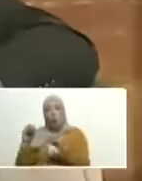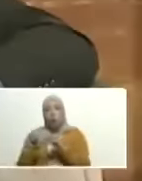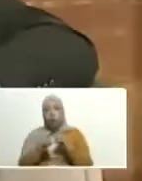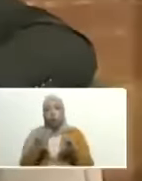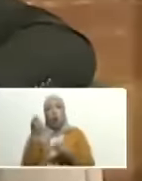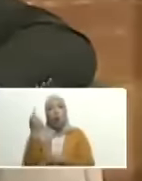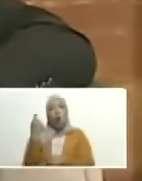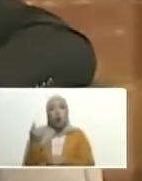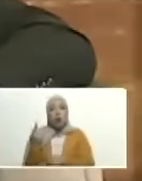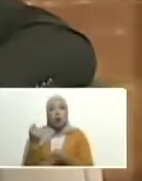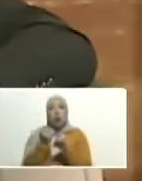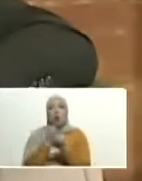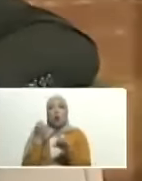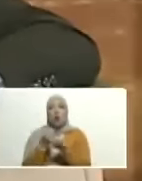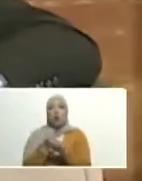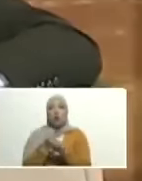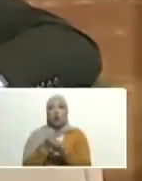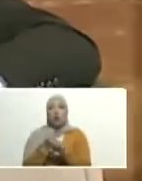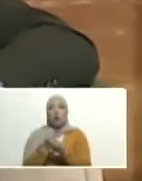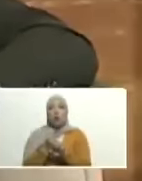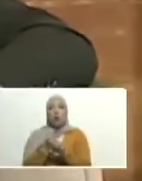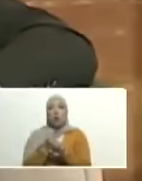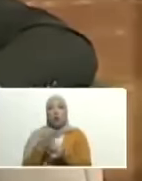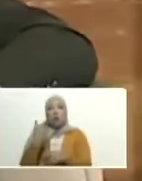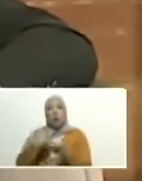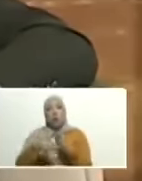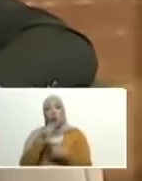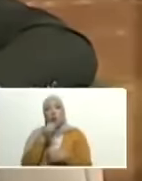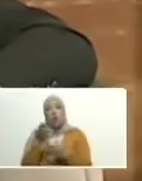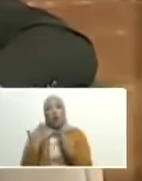otros sectores para que en un tiempo tan